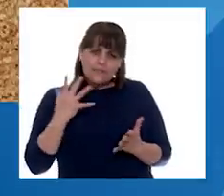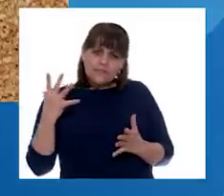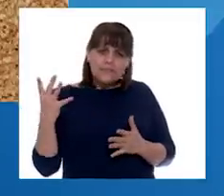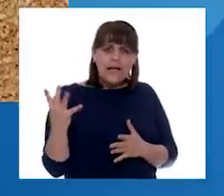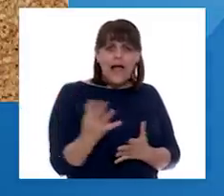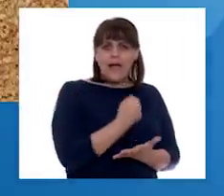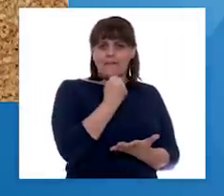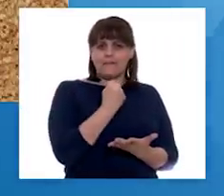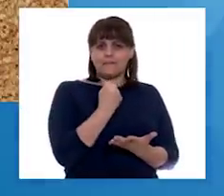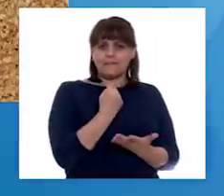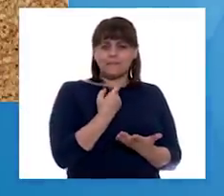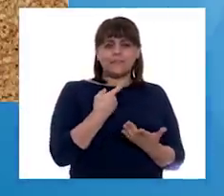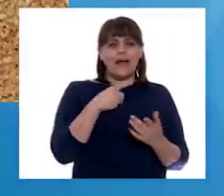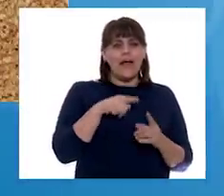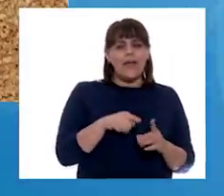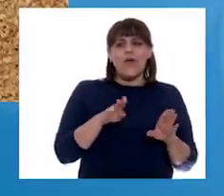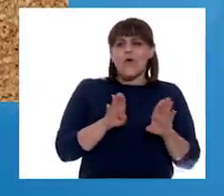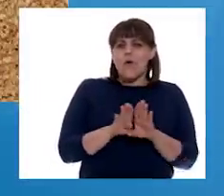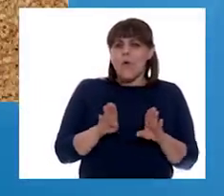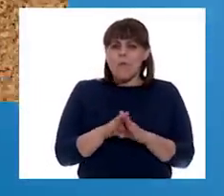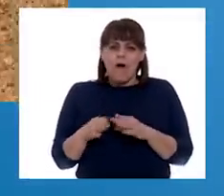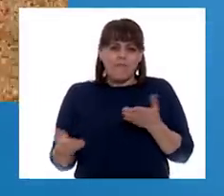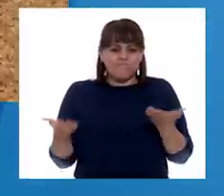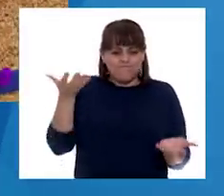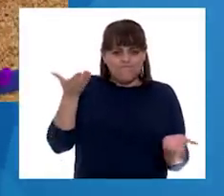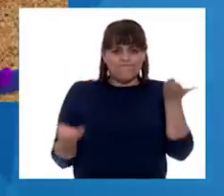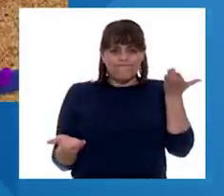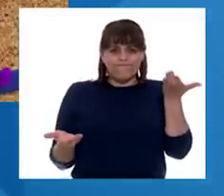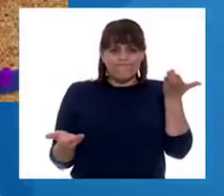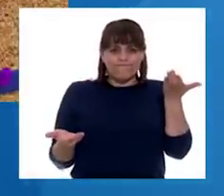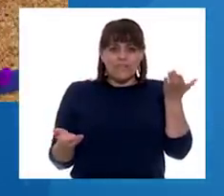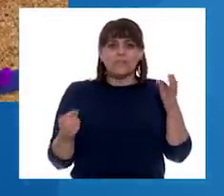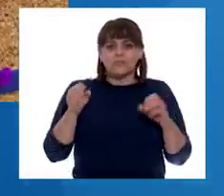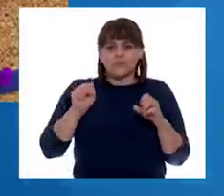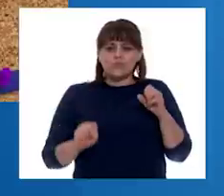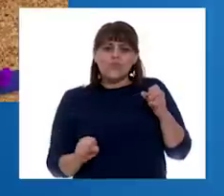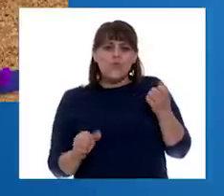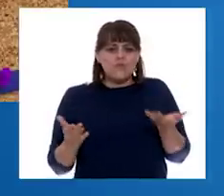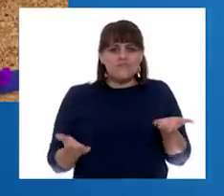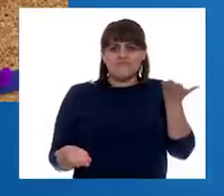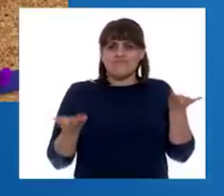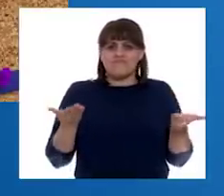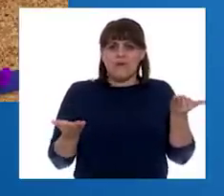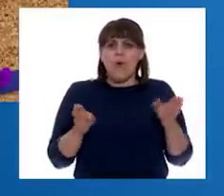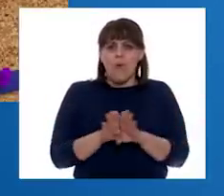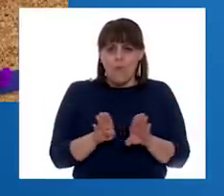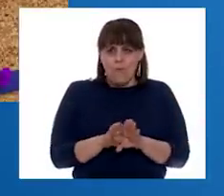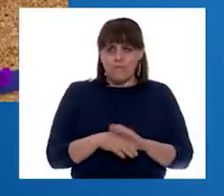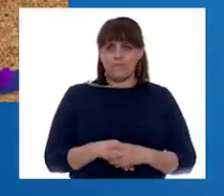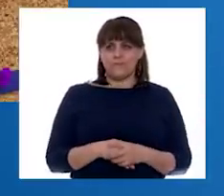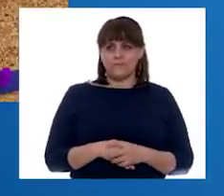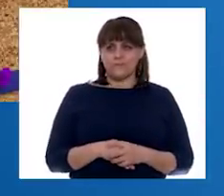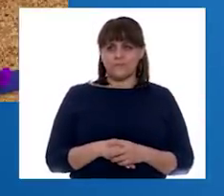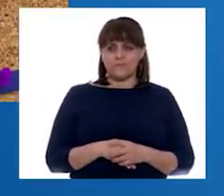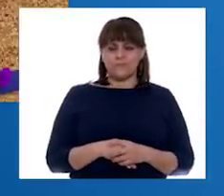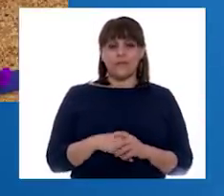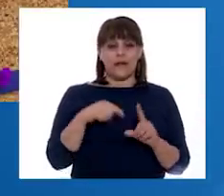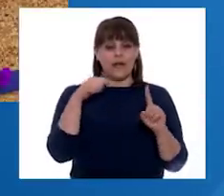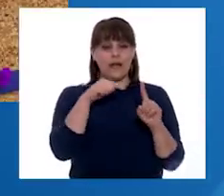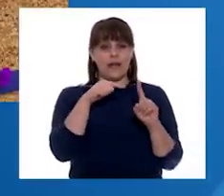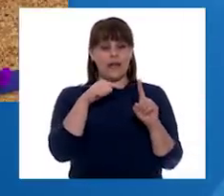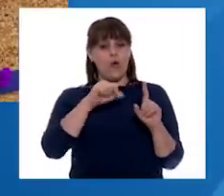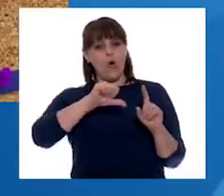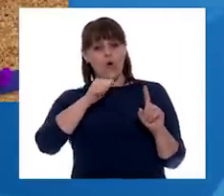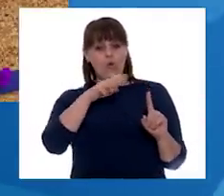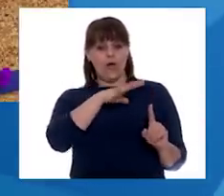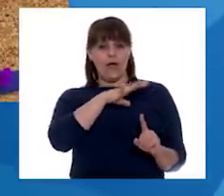un pujante militar de los territorios del sur. Un antiguo y poderoso realista, convertido en el general brigadier del